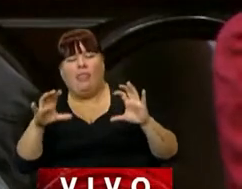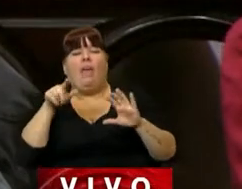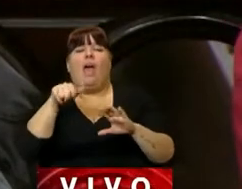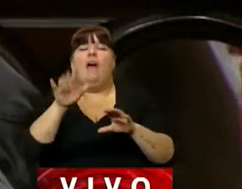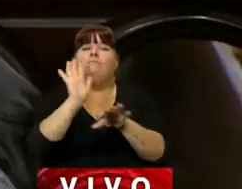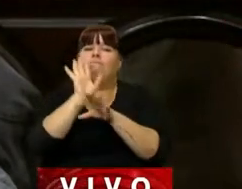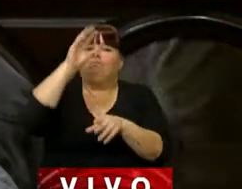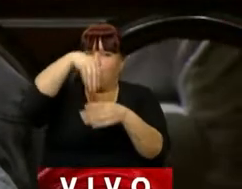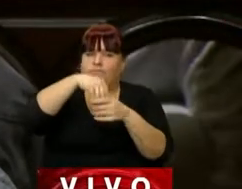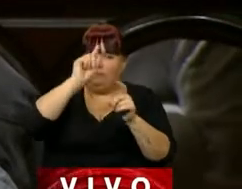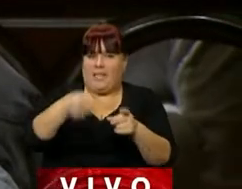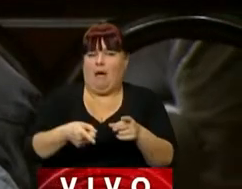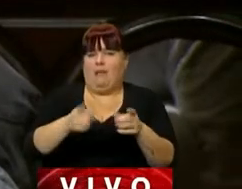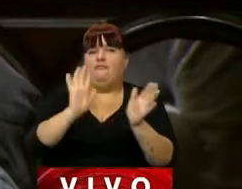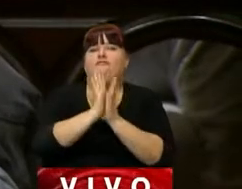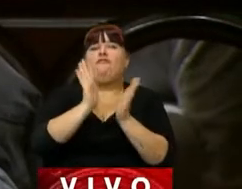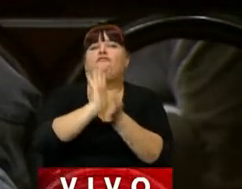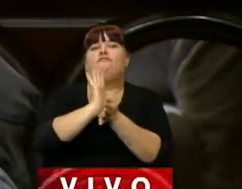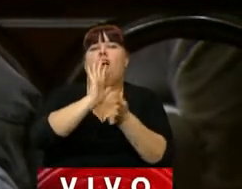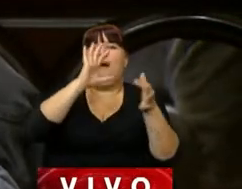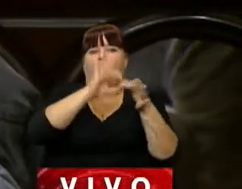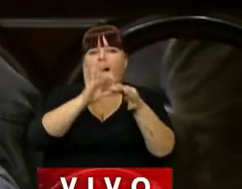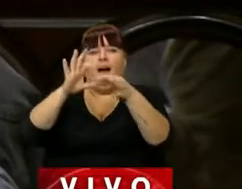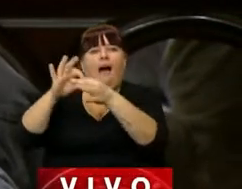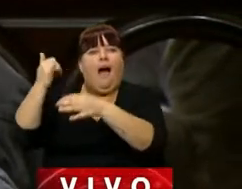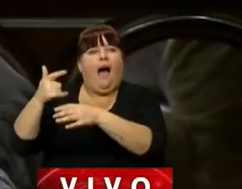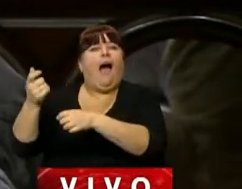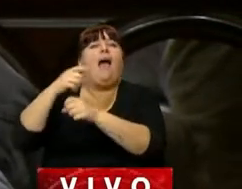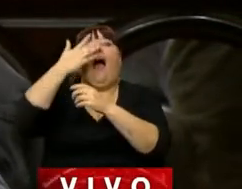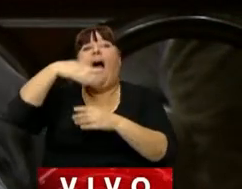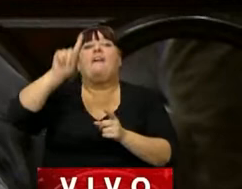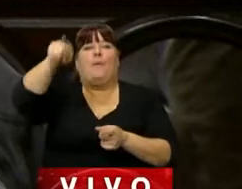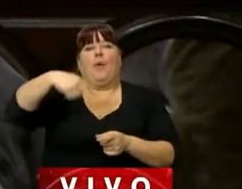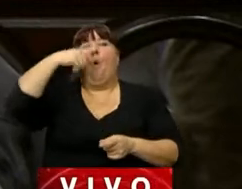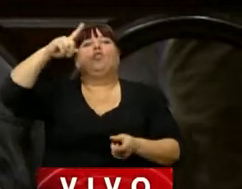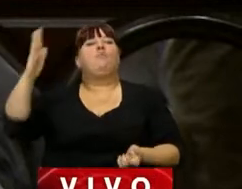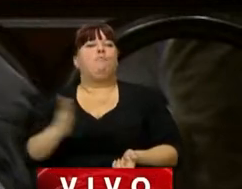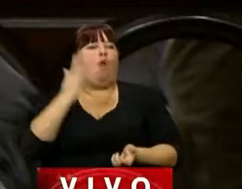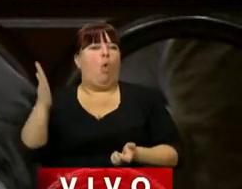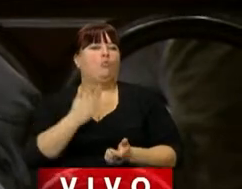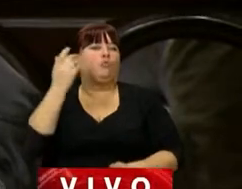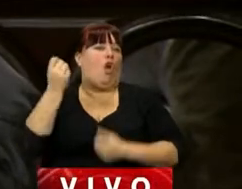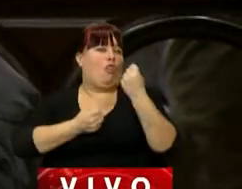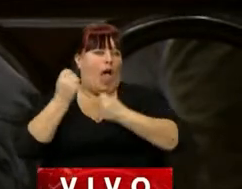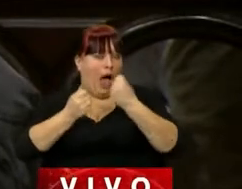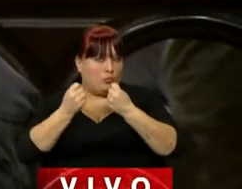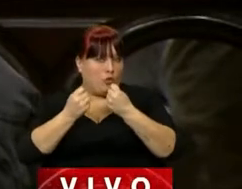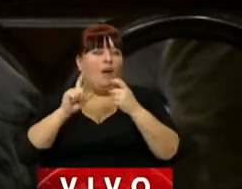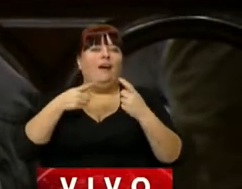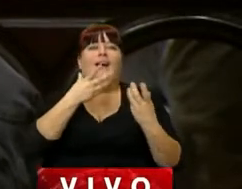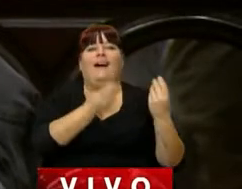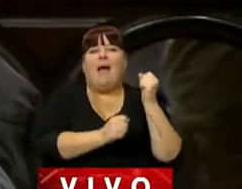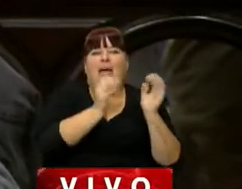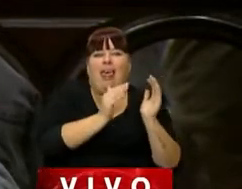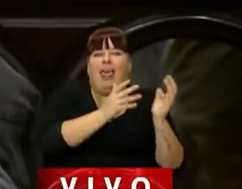que forman parte de la cadena de valor que termina en la producción automotriz aportando desde